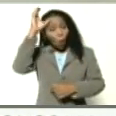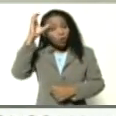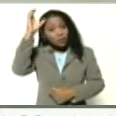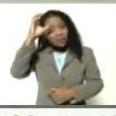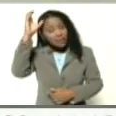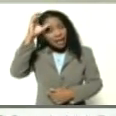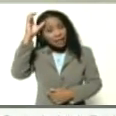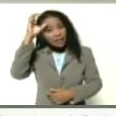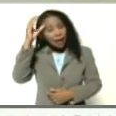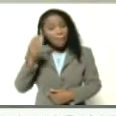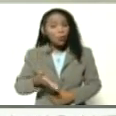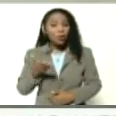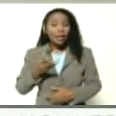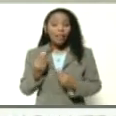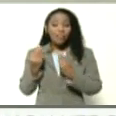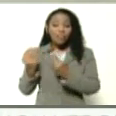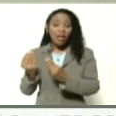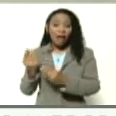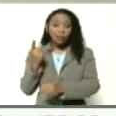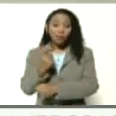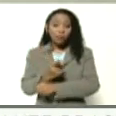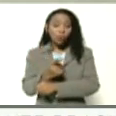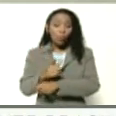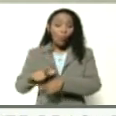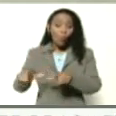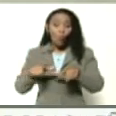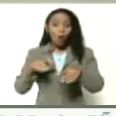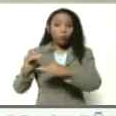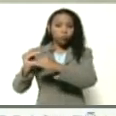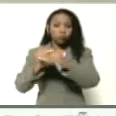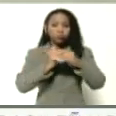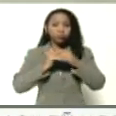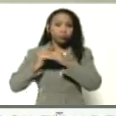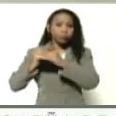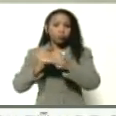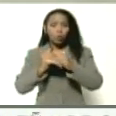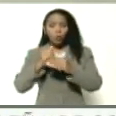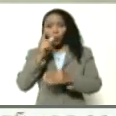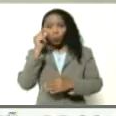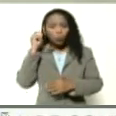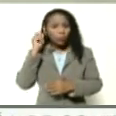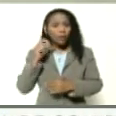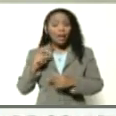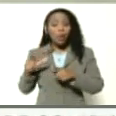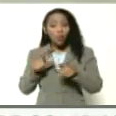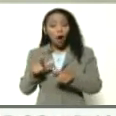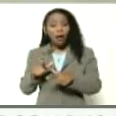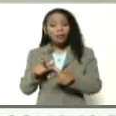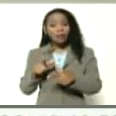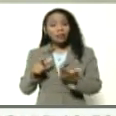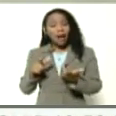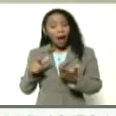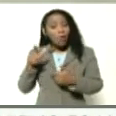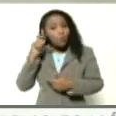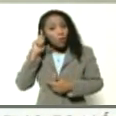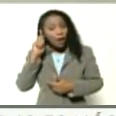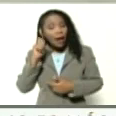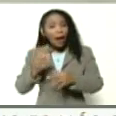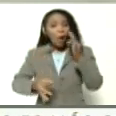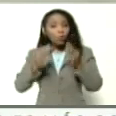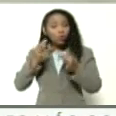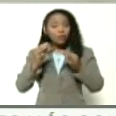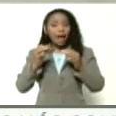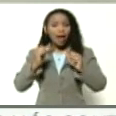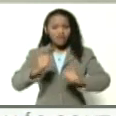vital para dar su debido lugar a la igualdad de género y el espacio a las mujeres, en la justicia y